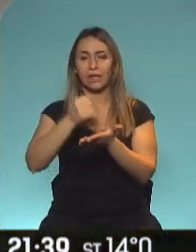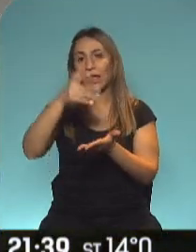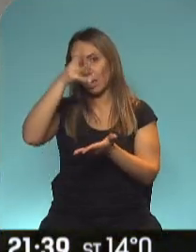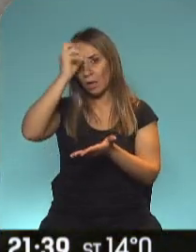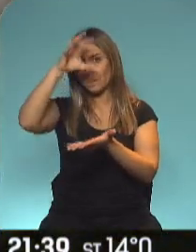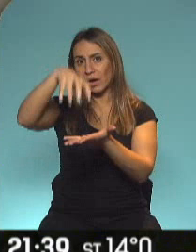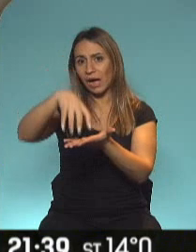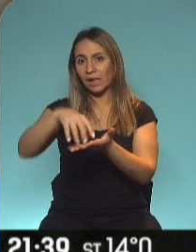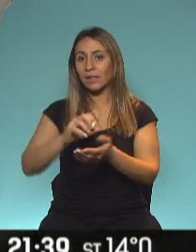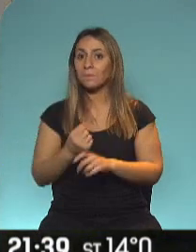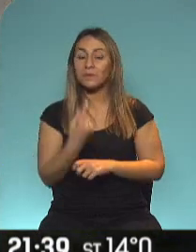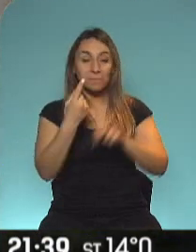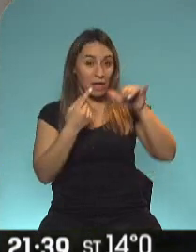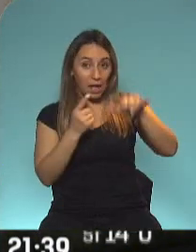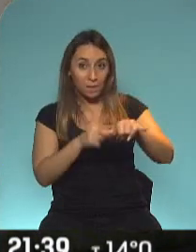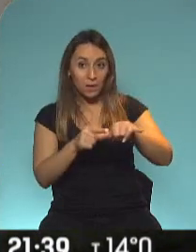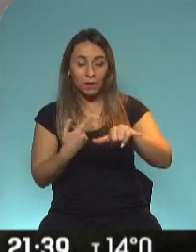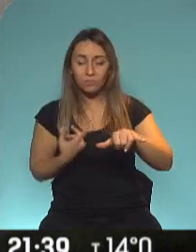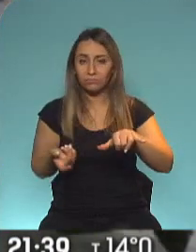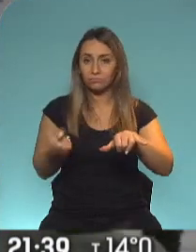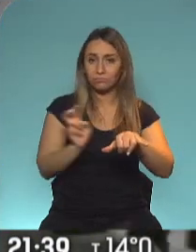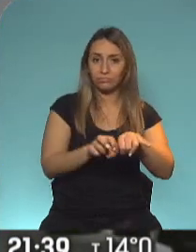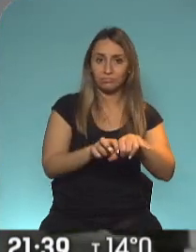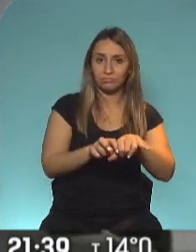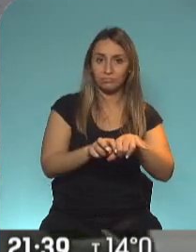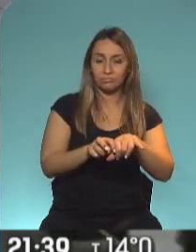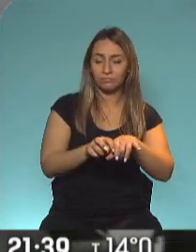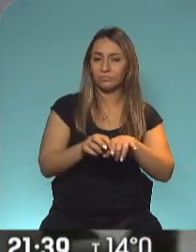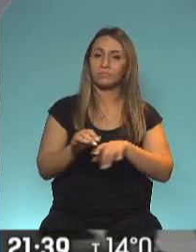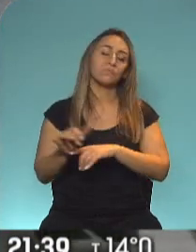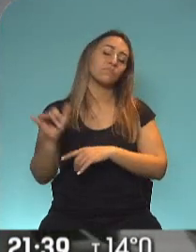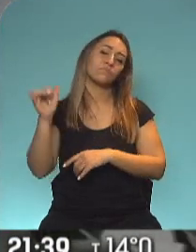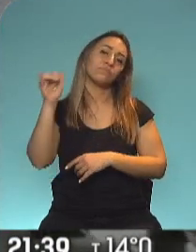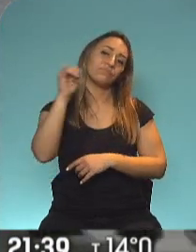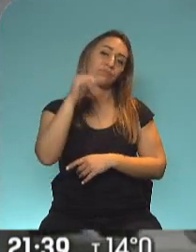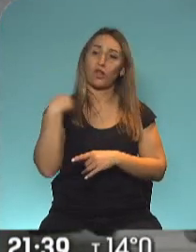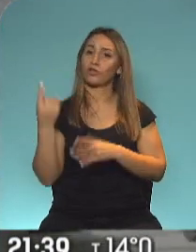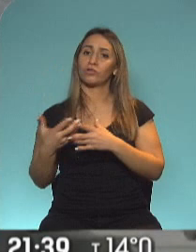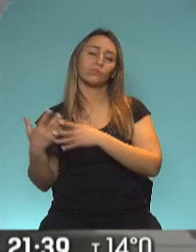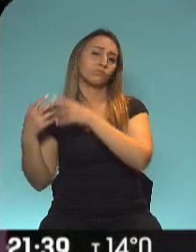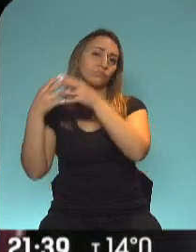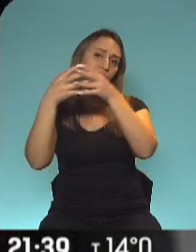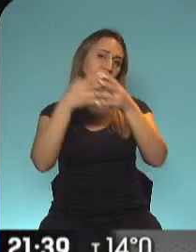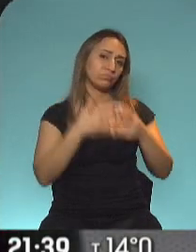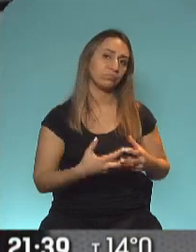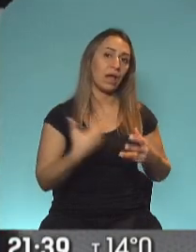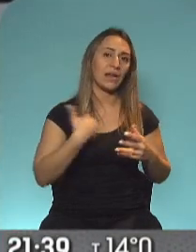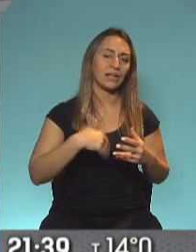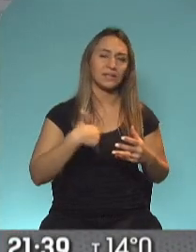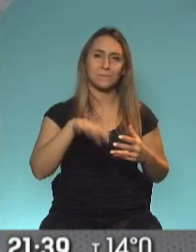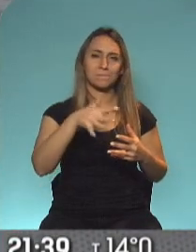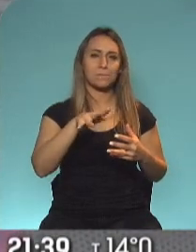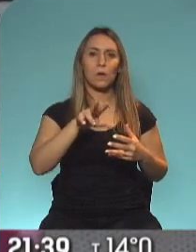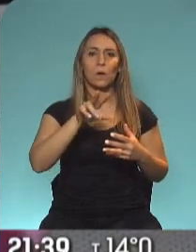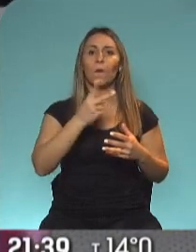quiere que subió al el avión. Llegamos a Argentina después más o menos